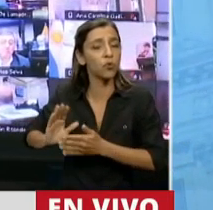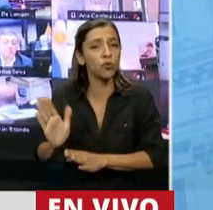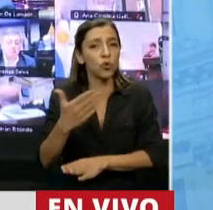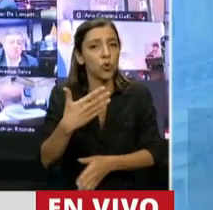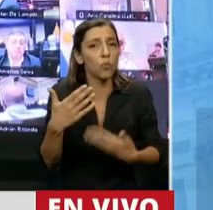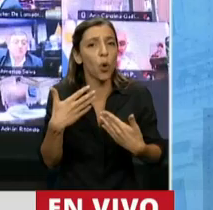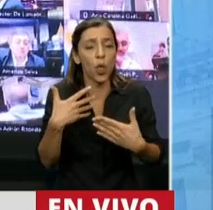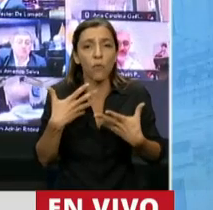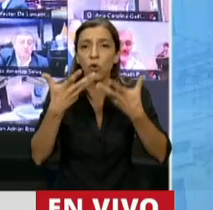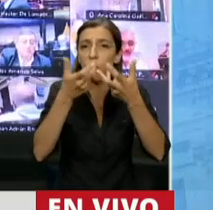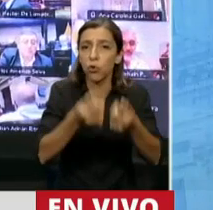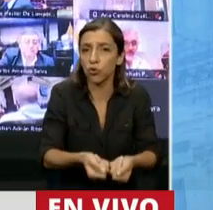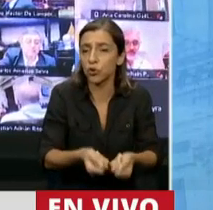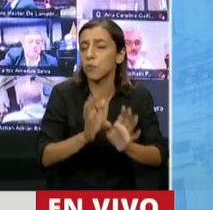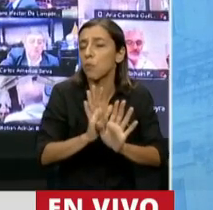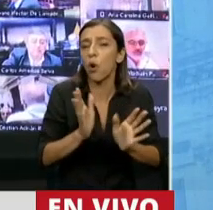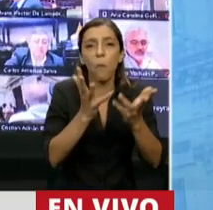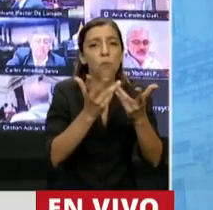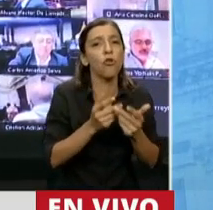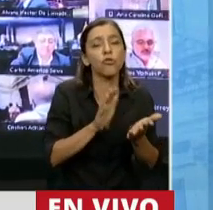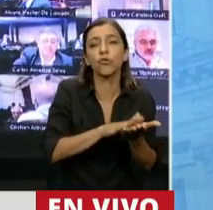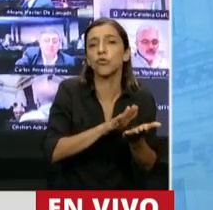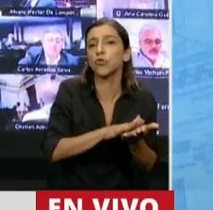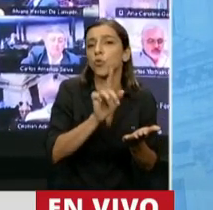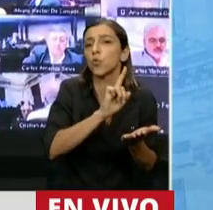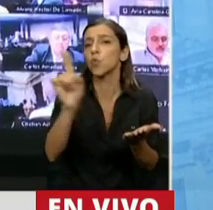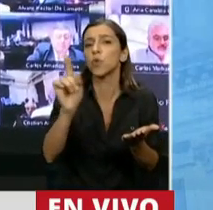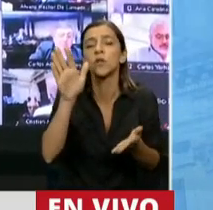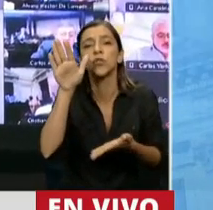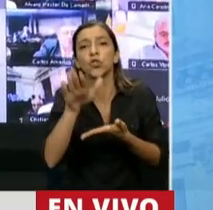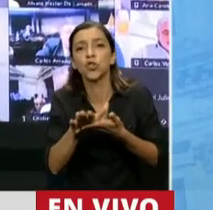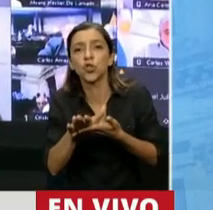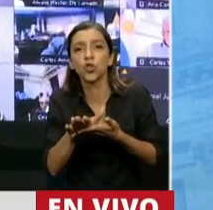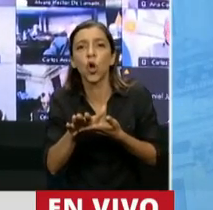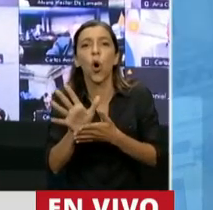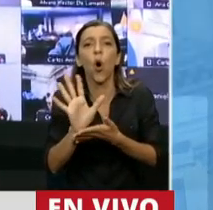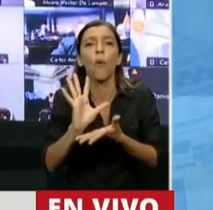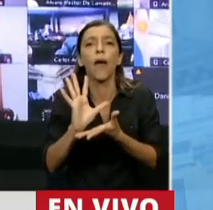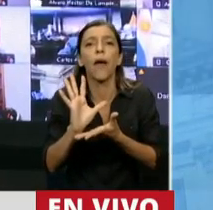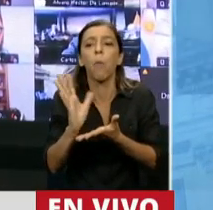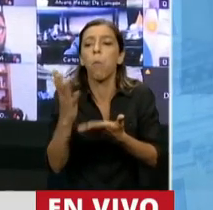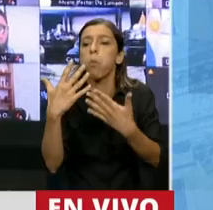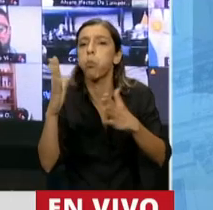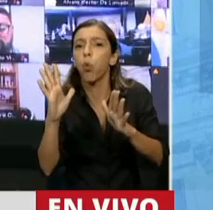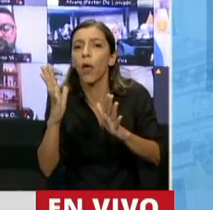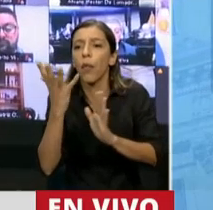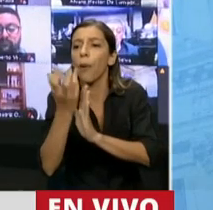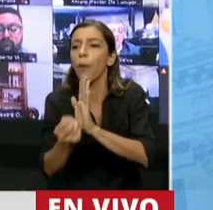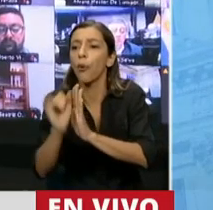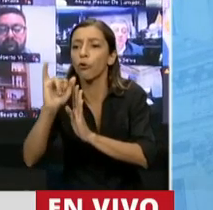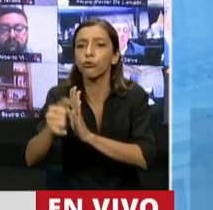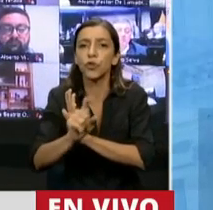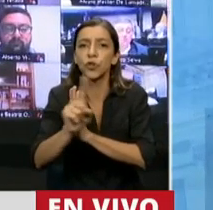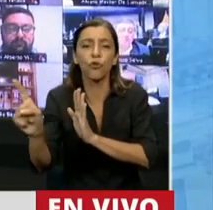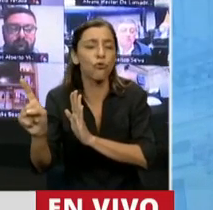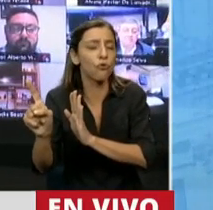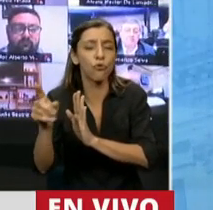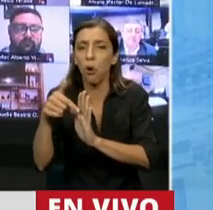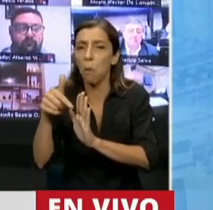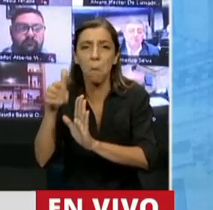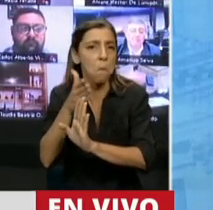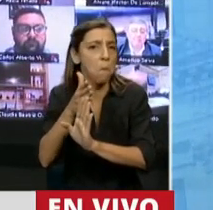porque no se abre juicio sobre la opción o no del aborto. No se